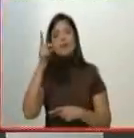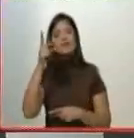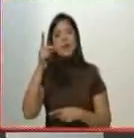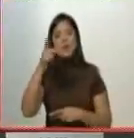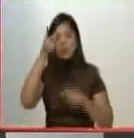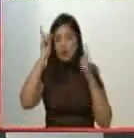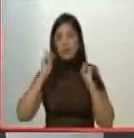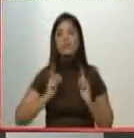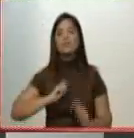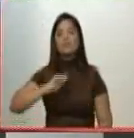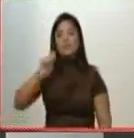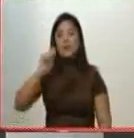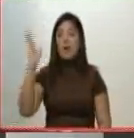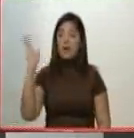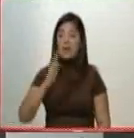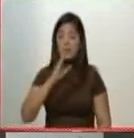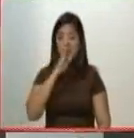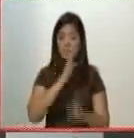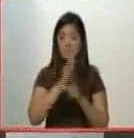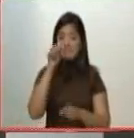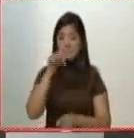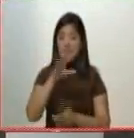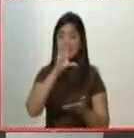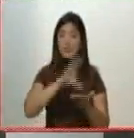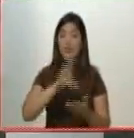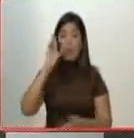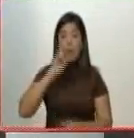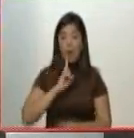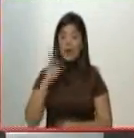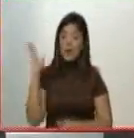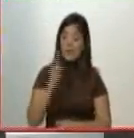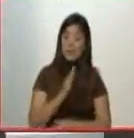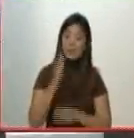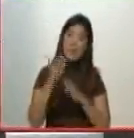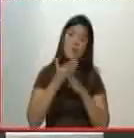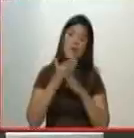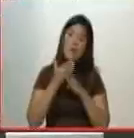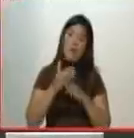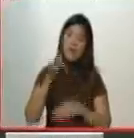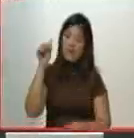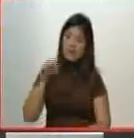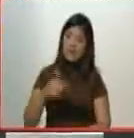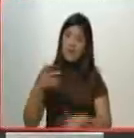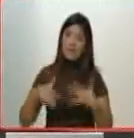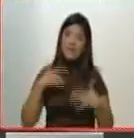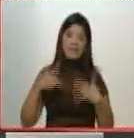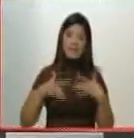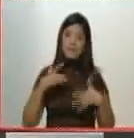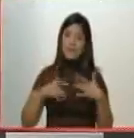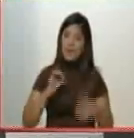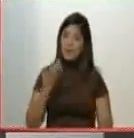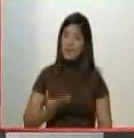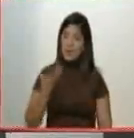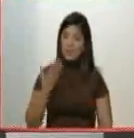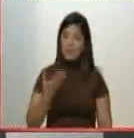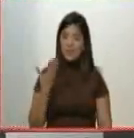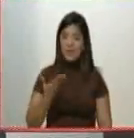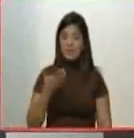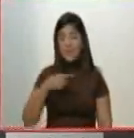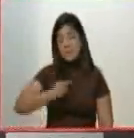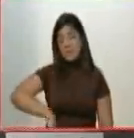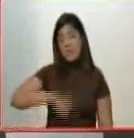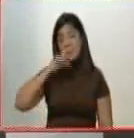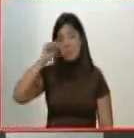Limardo Gascón, que vino directamente desde Ciudad Bolívar para estar presente en este acto histórico que lleva a cabo el